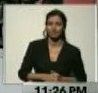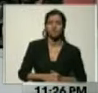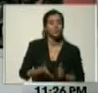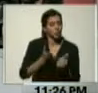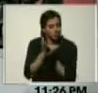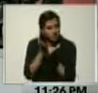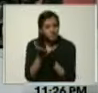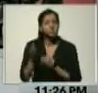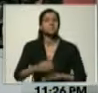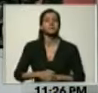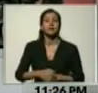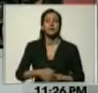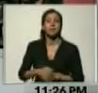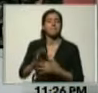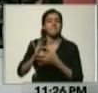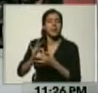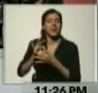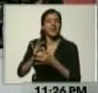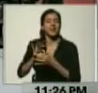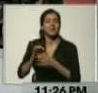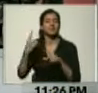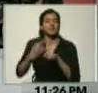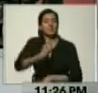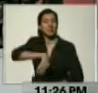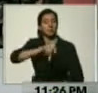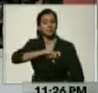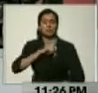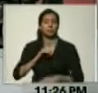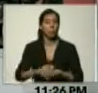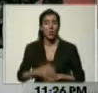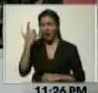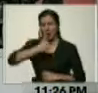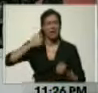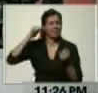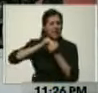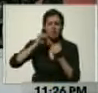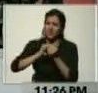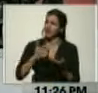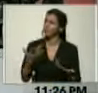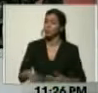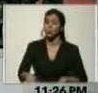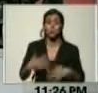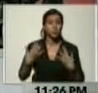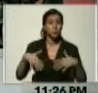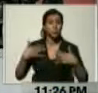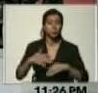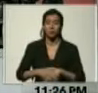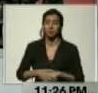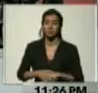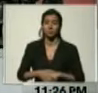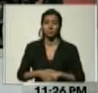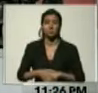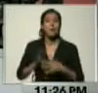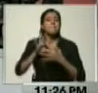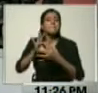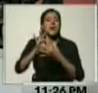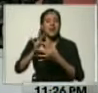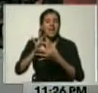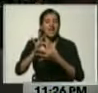Seguimos con mi pana Rajoy. Los caretablas están hoy, pero bueno, pues, mandados a hacer. ¿Nuestro pana Rajoy?